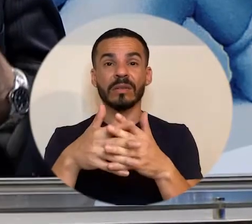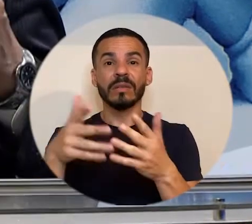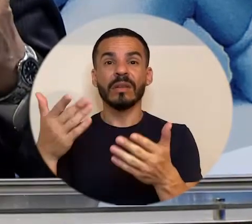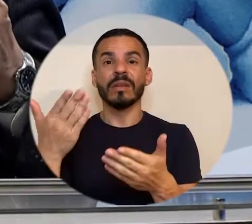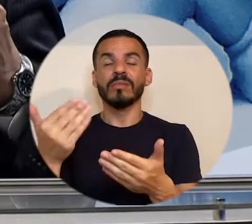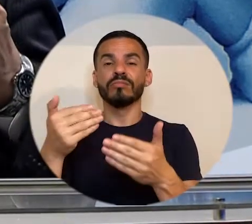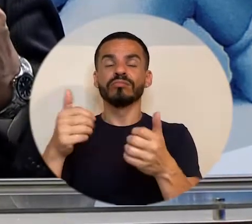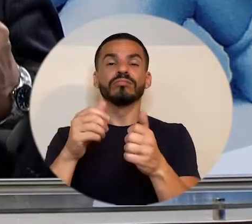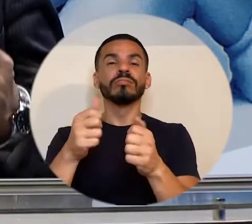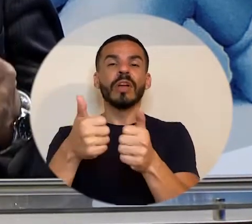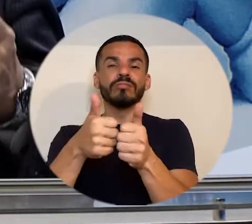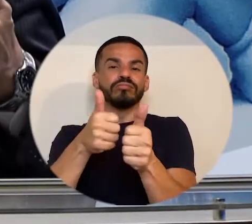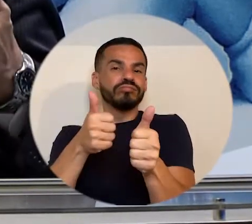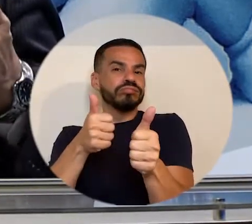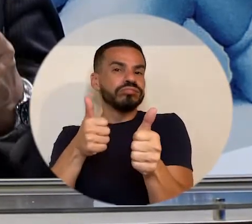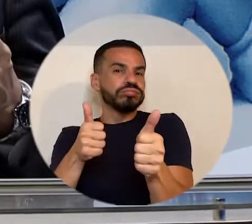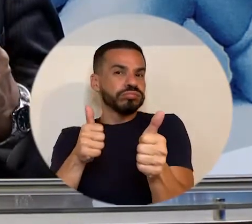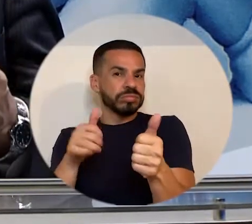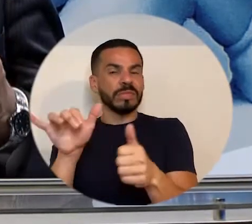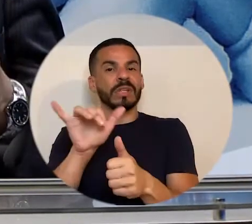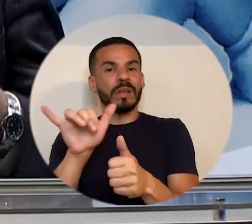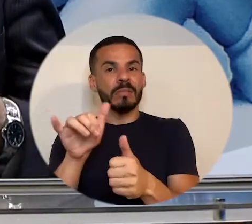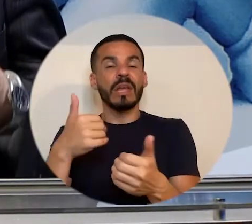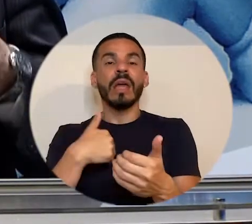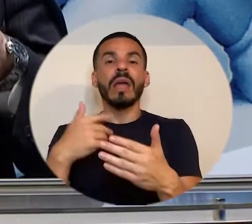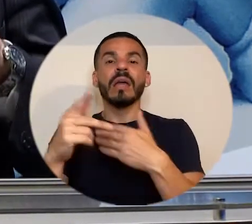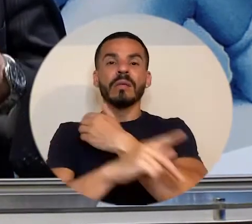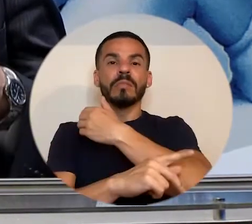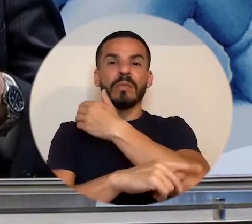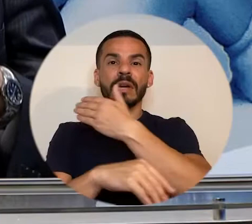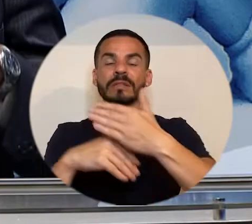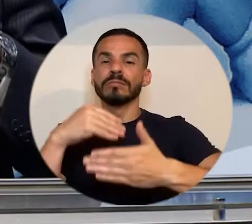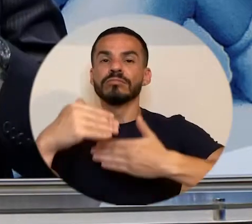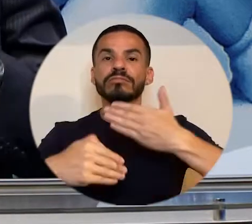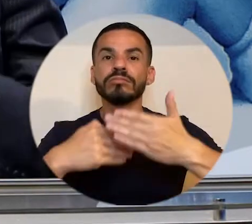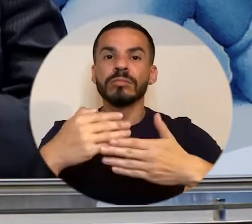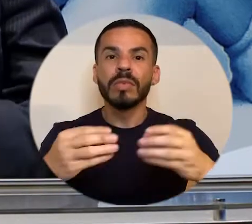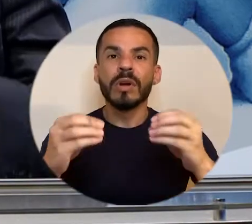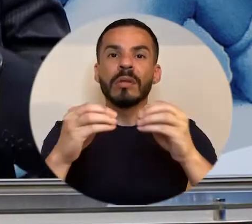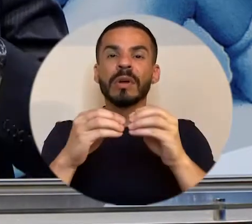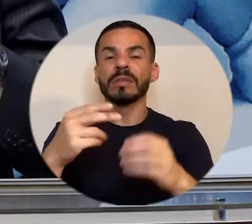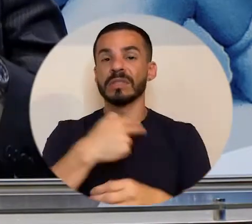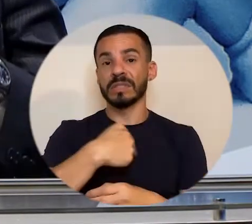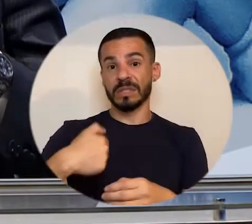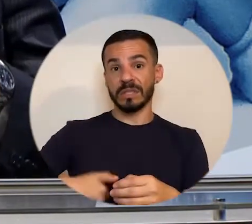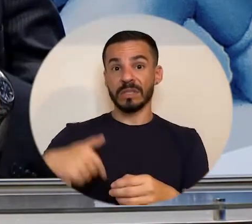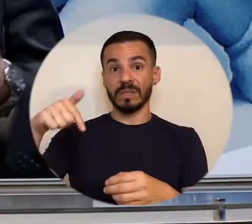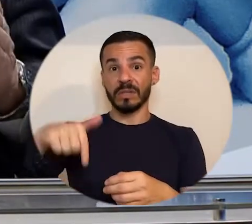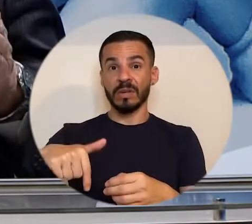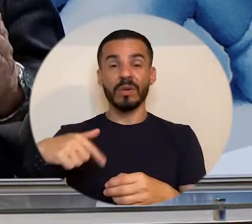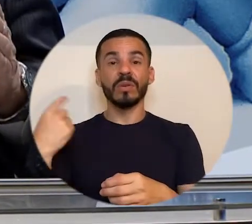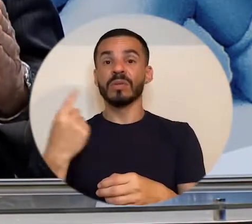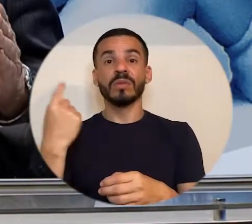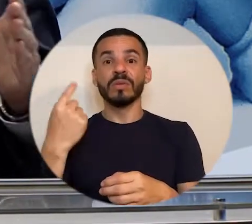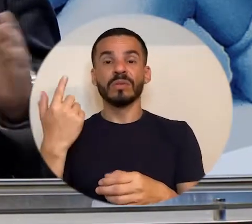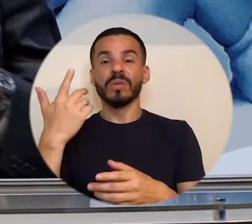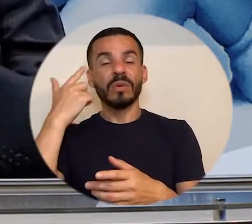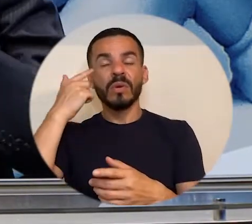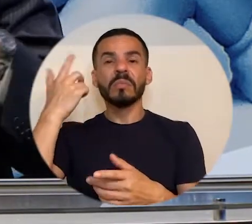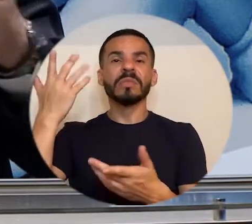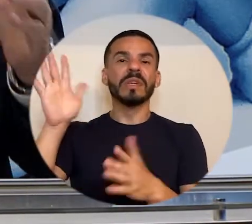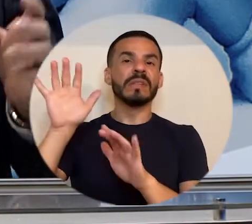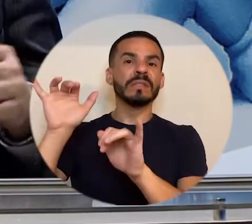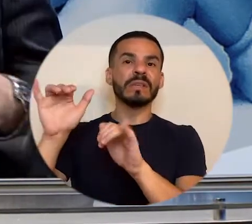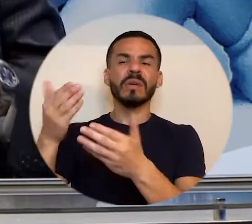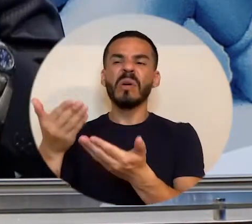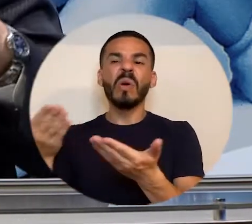Tecnológicamente, Estados Unidos se ha venido quedando poco a poco atrás. Hay países que han comenzado a surgir paulatinamente. China, hoy China no hace solo lo que